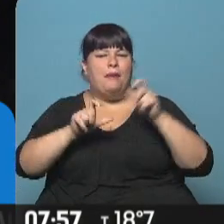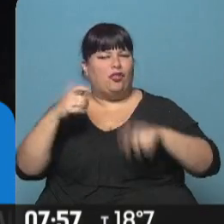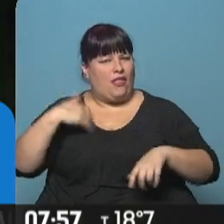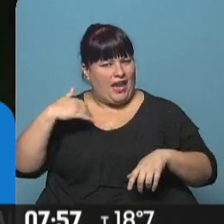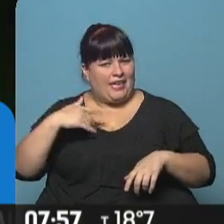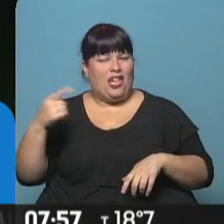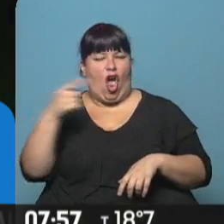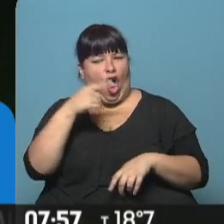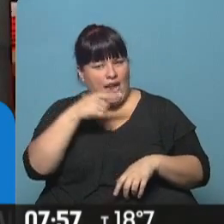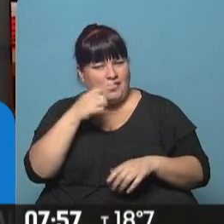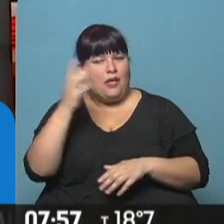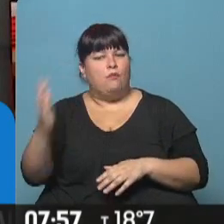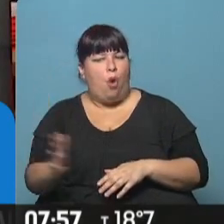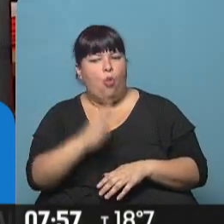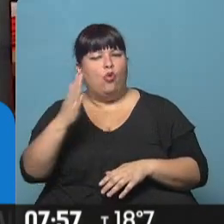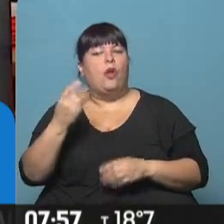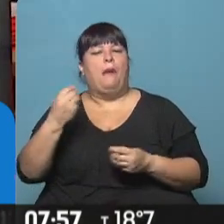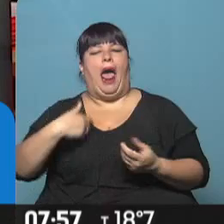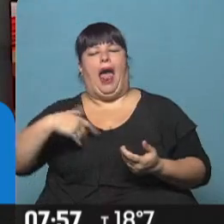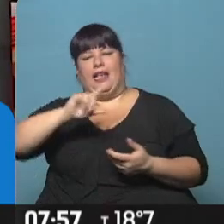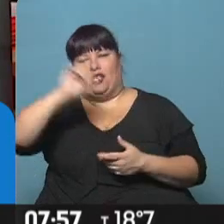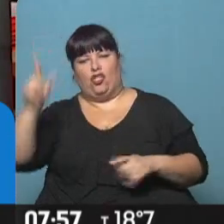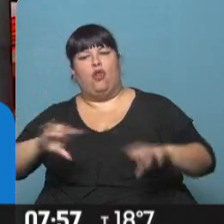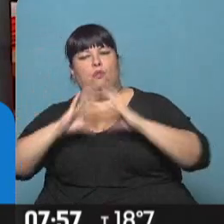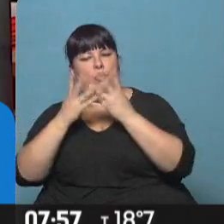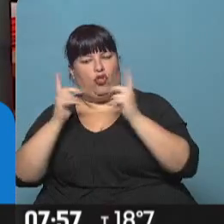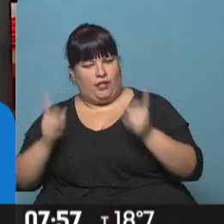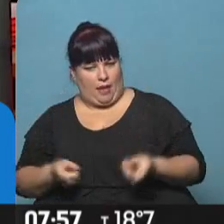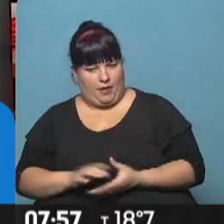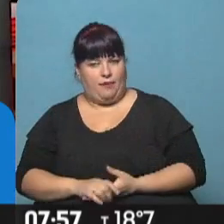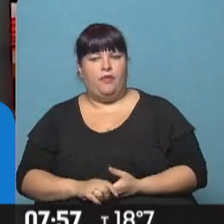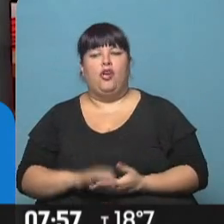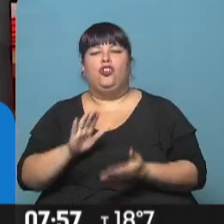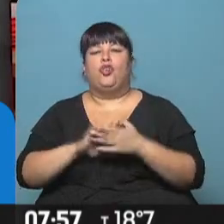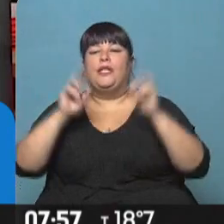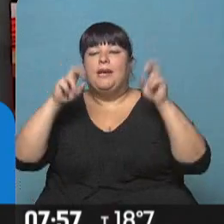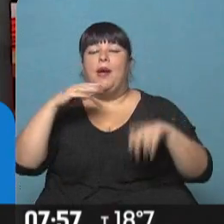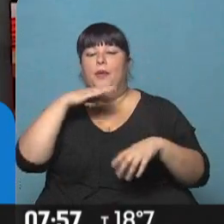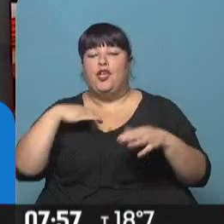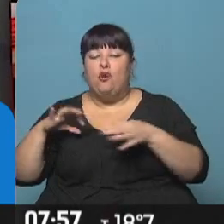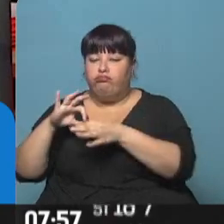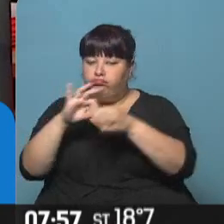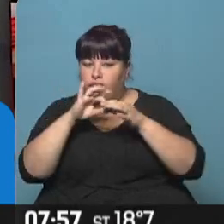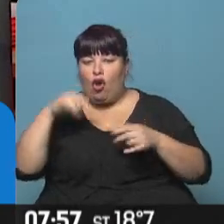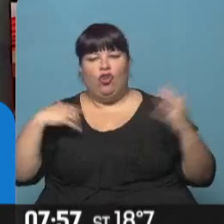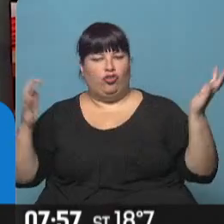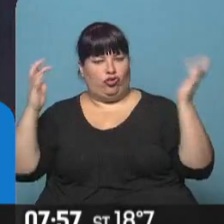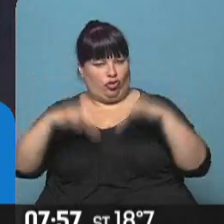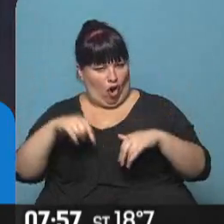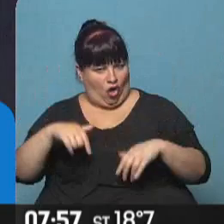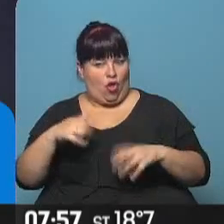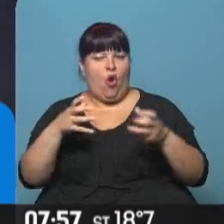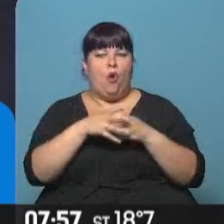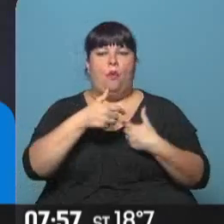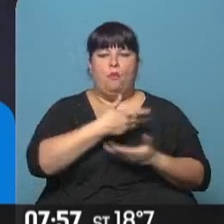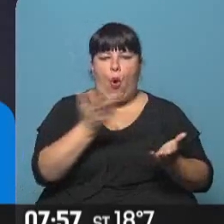argentinos del oeste producen para todo el país y el mundo. Bajo la consigna del vino nos une, hoy estamos todos aquí convocados, tanto el